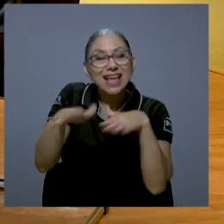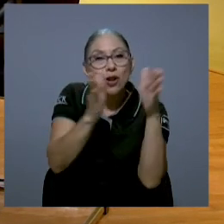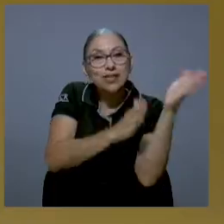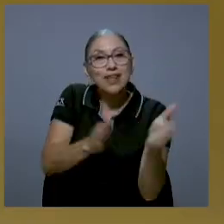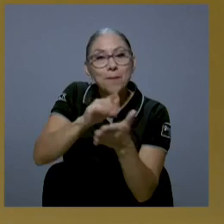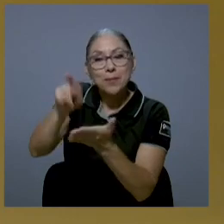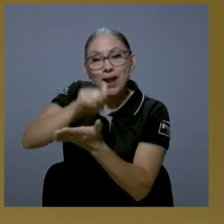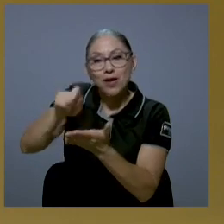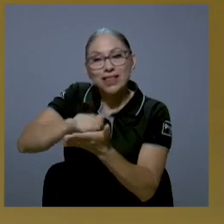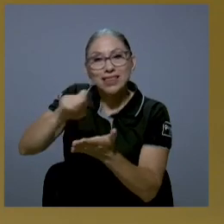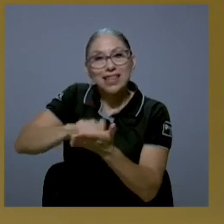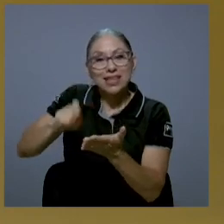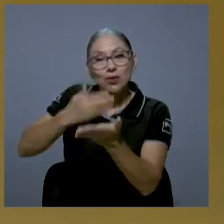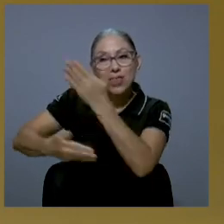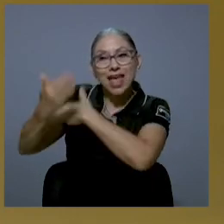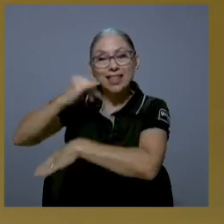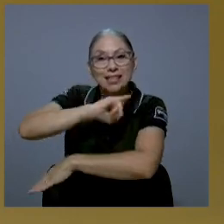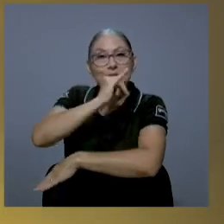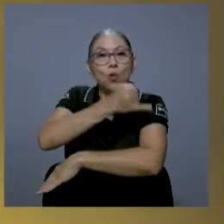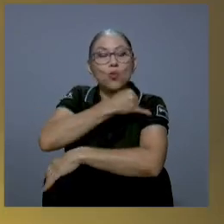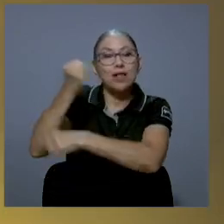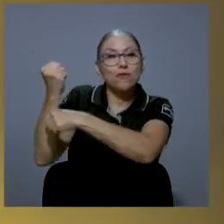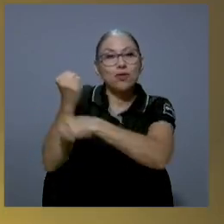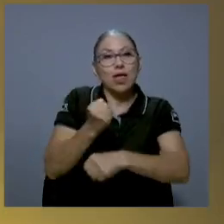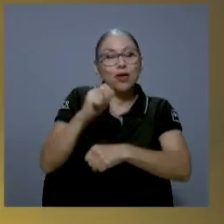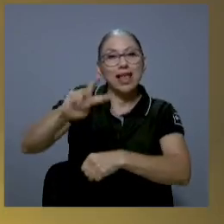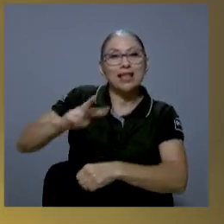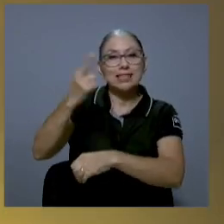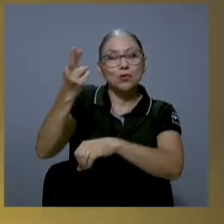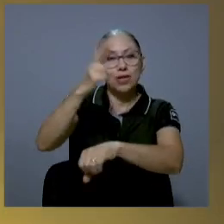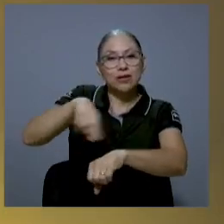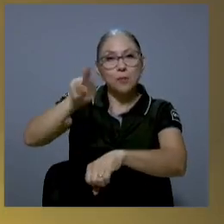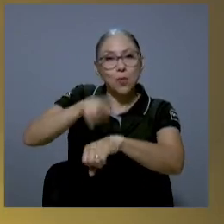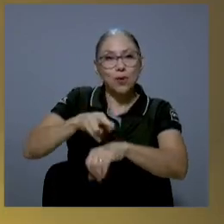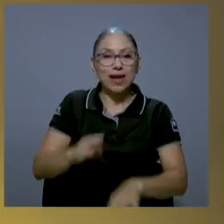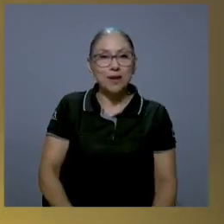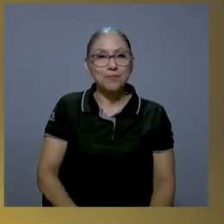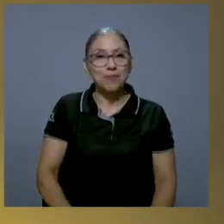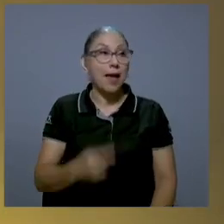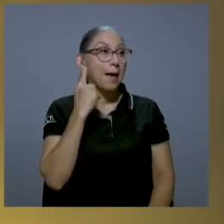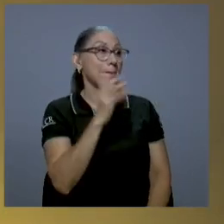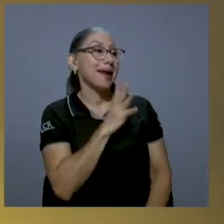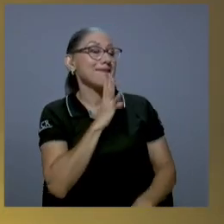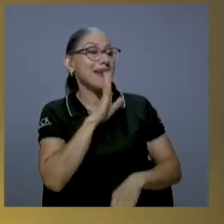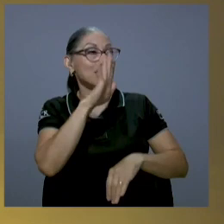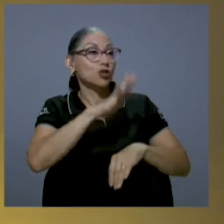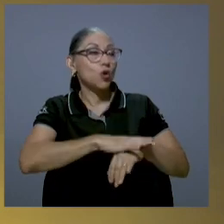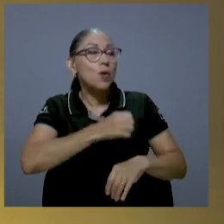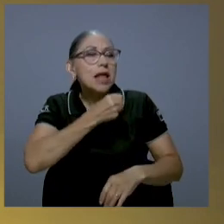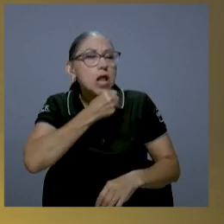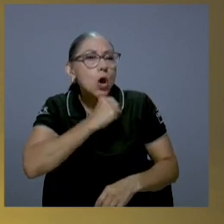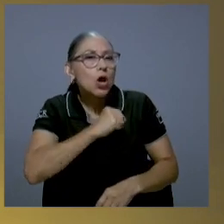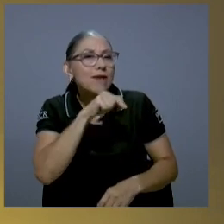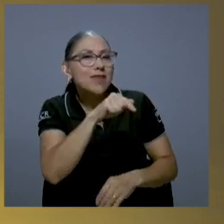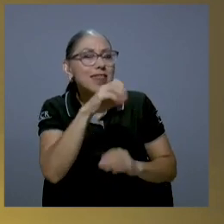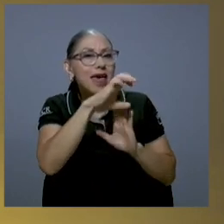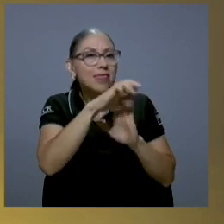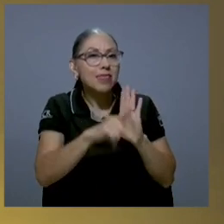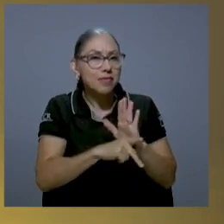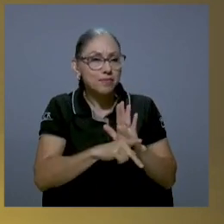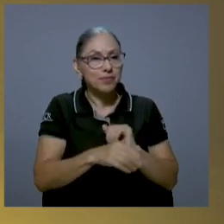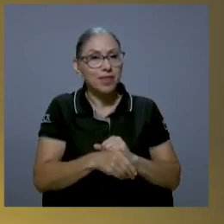República. Entonces, por cierto, nada más para ilustrar eso de la longevidad, de alguna manera la